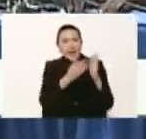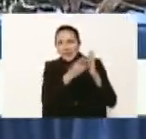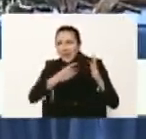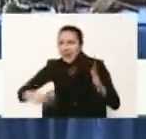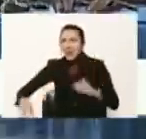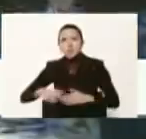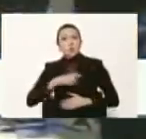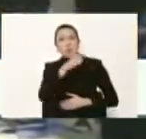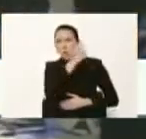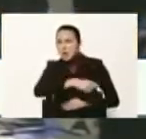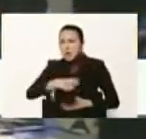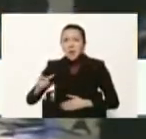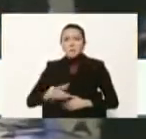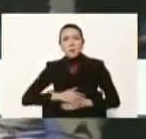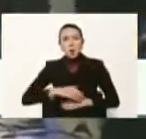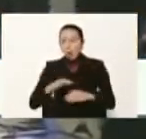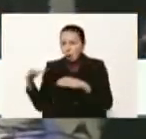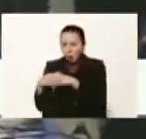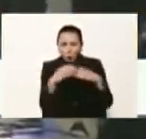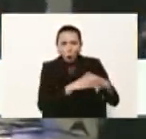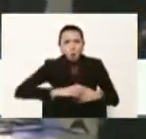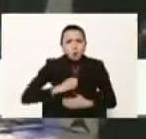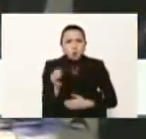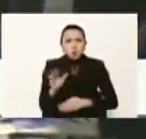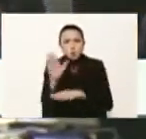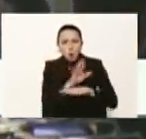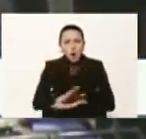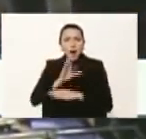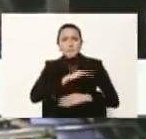institucionalidad de nuestros organismos de seguridad.